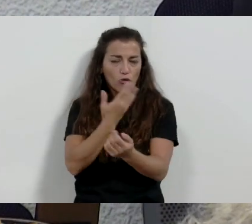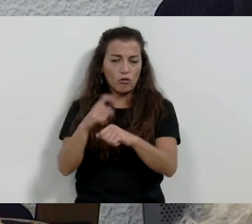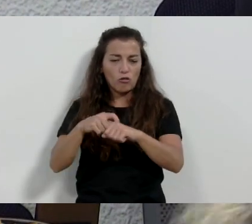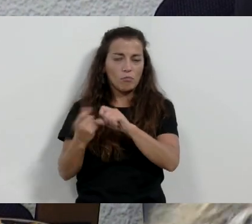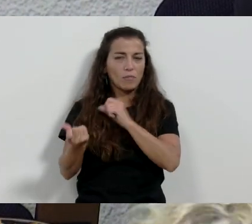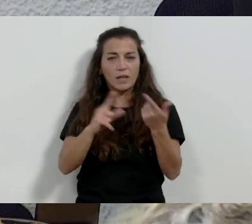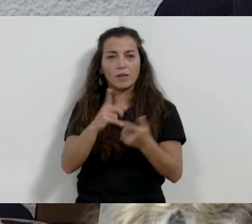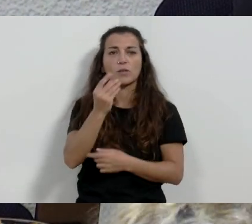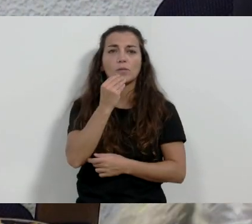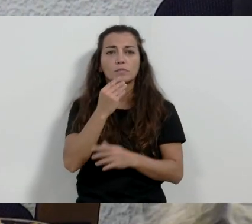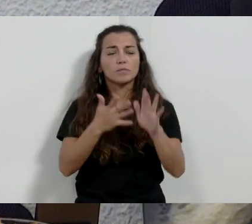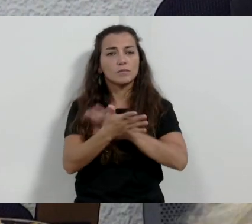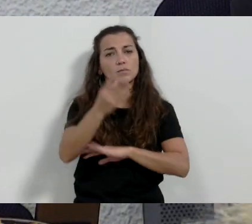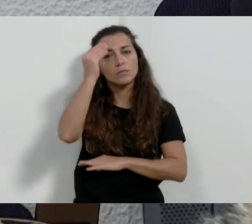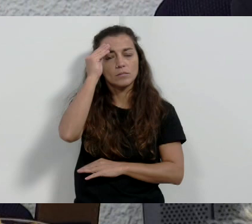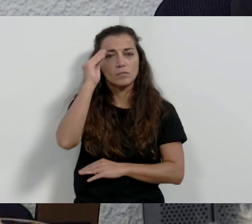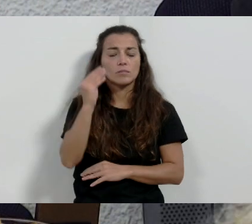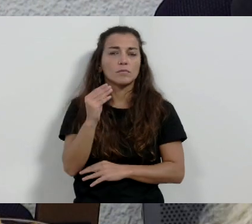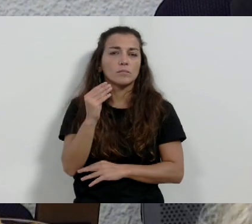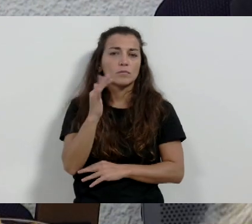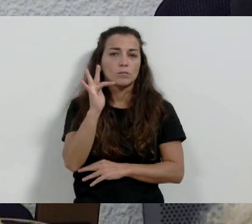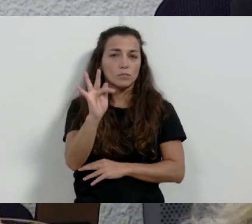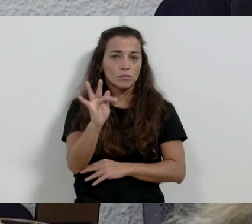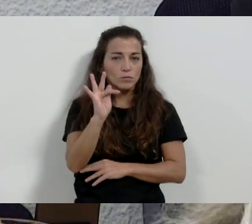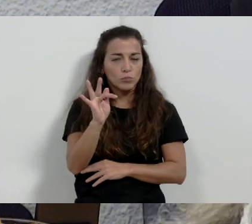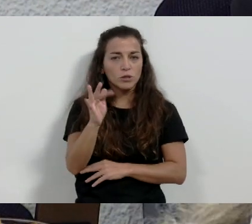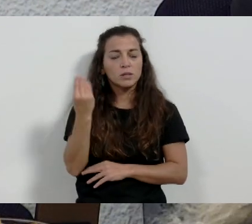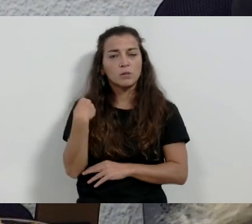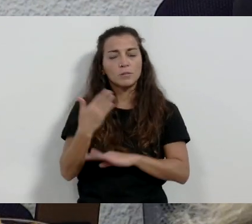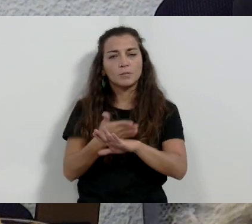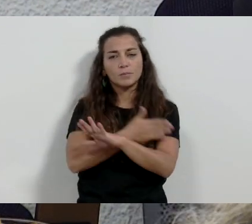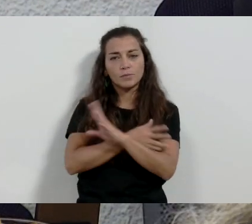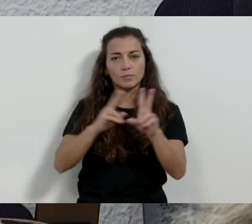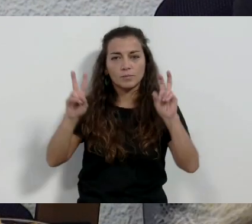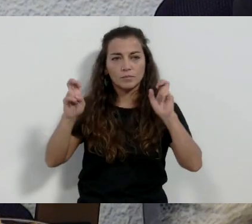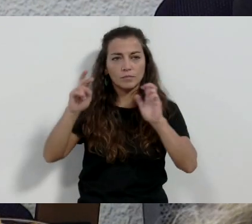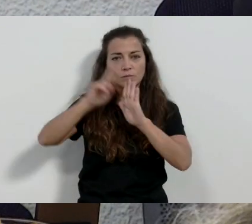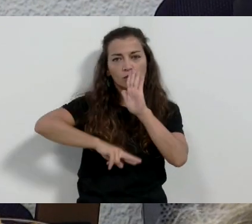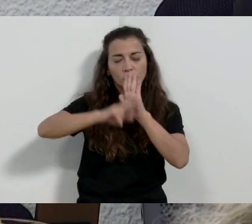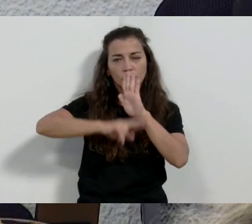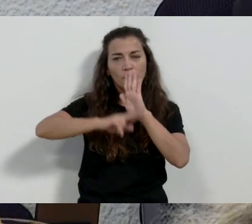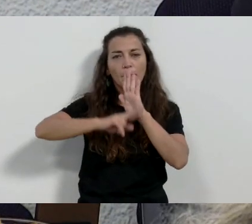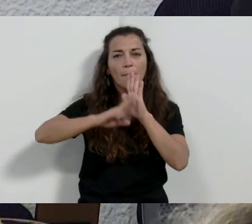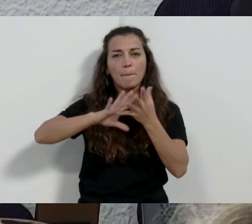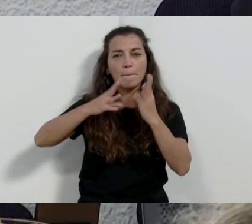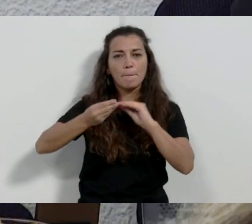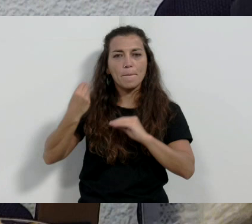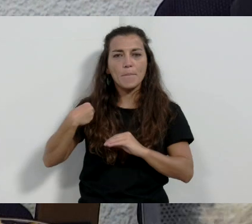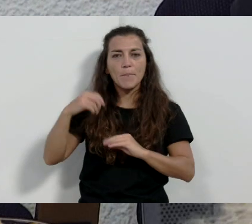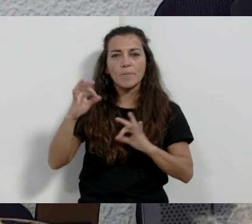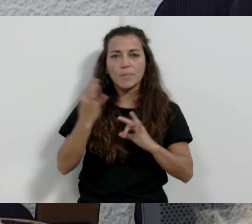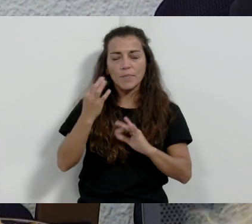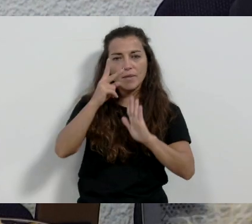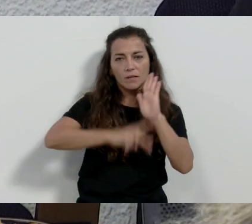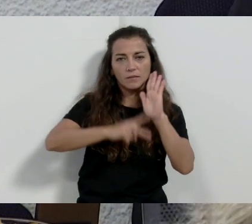parece muy saludable tener regulado esta cuestión. Supongo que habrá que hacer una modificación de la ordenanza de transparencia del Ayuntamiento de Ciudad